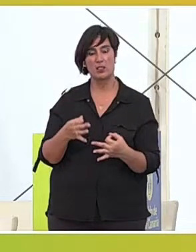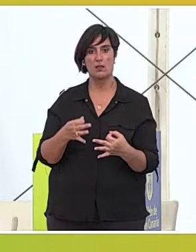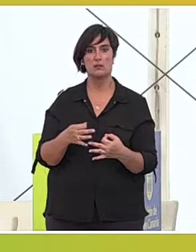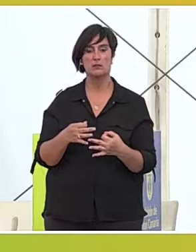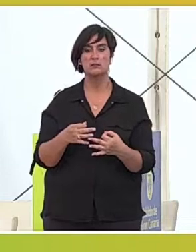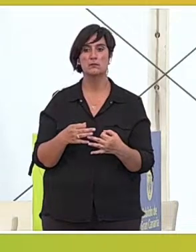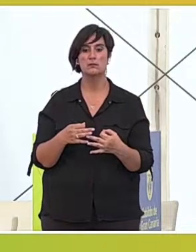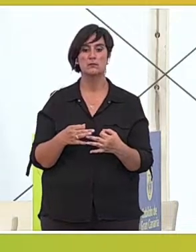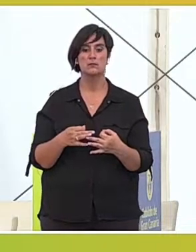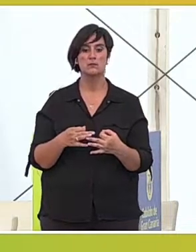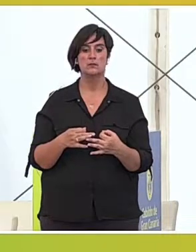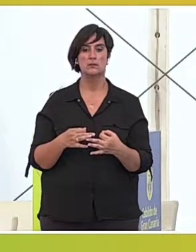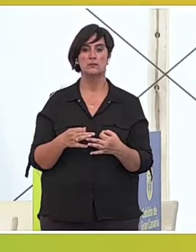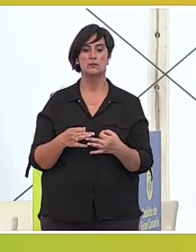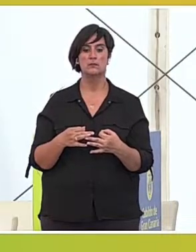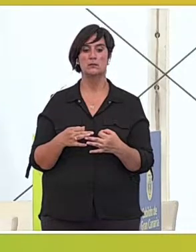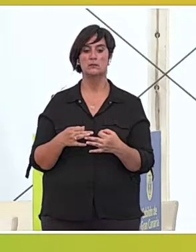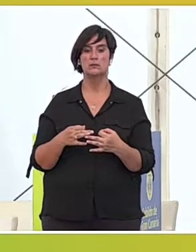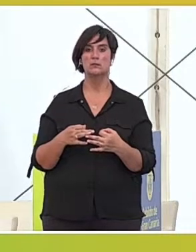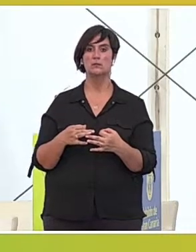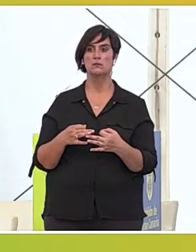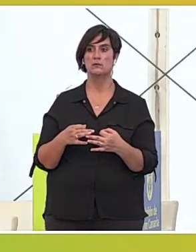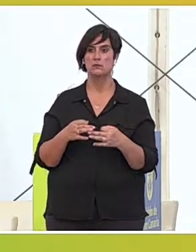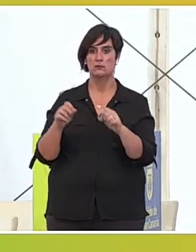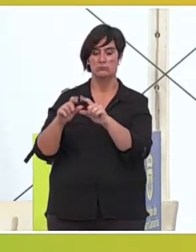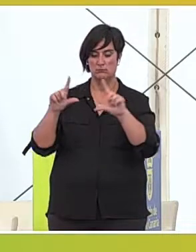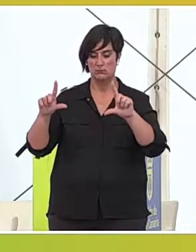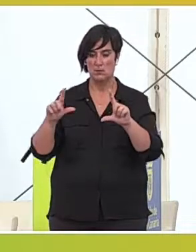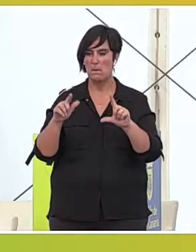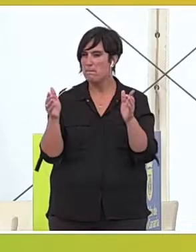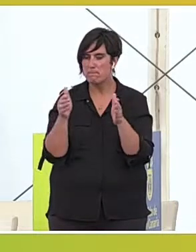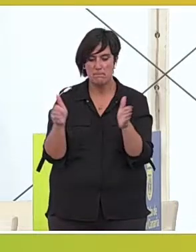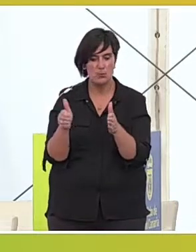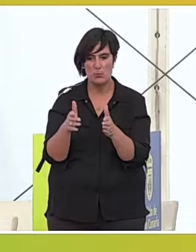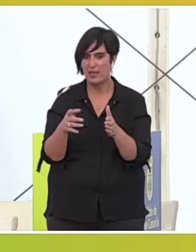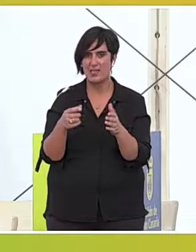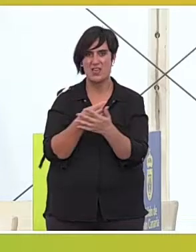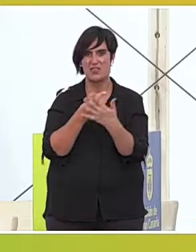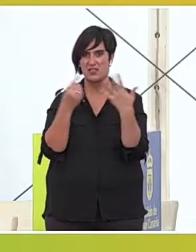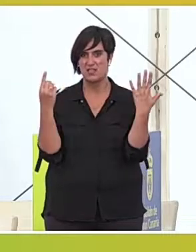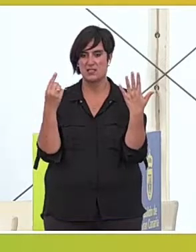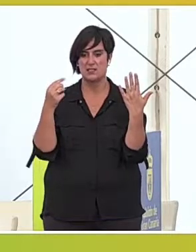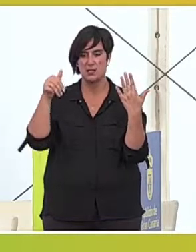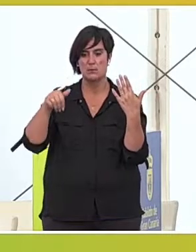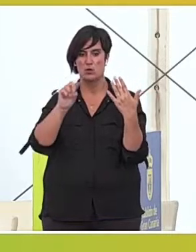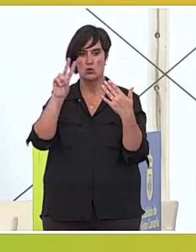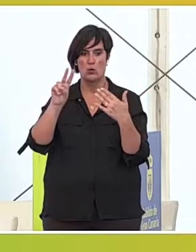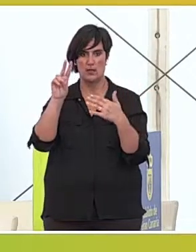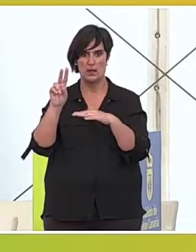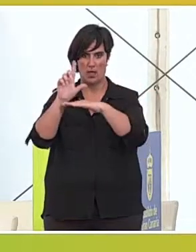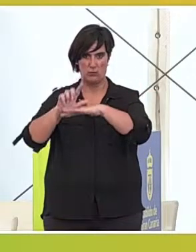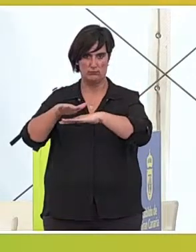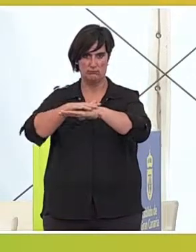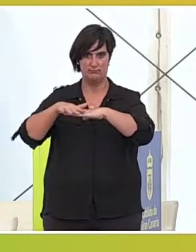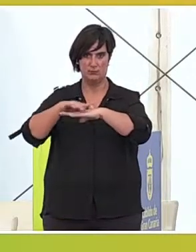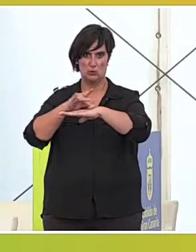Realmente una implantación muy pequeña, 16 metros cuadrados. Como filtración, el sistema,